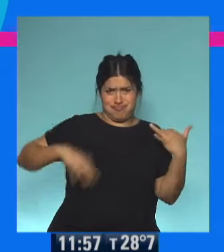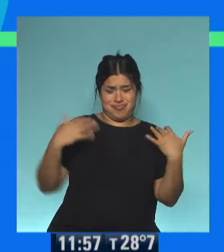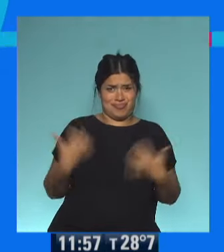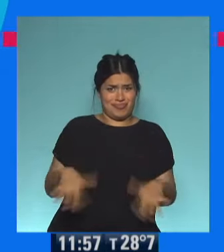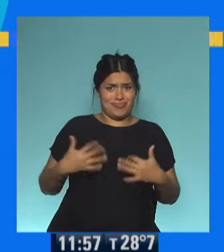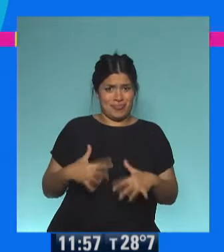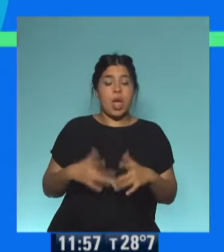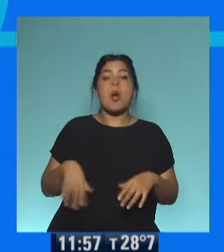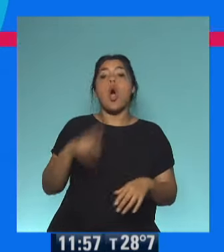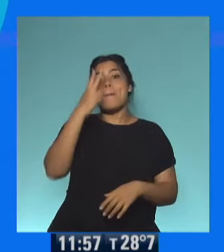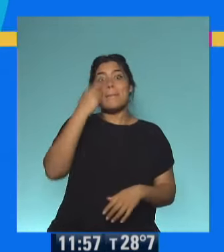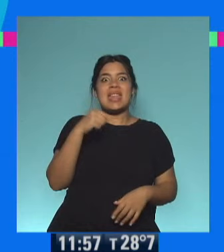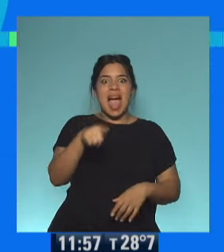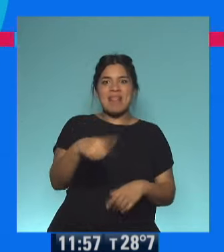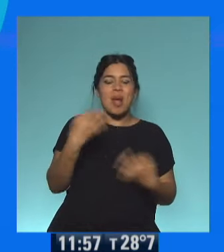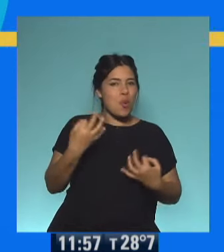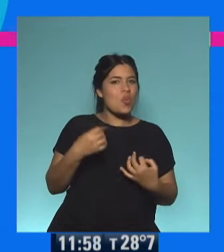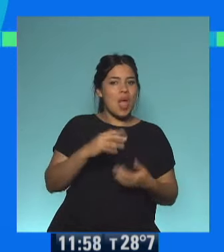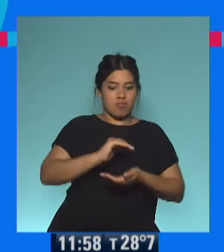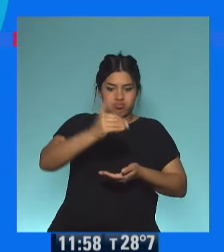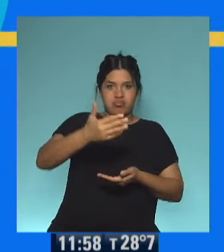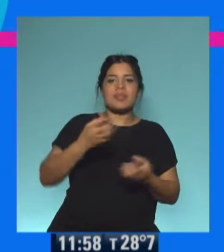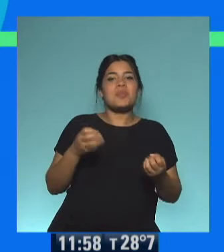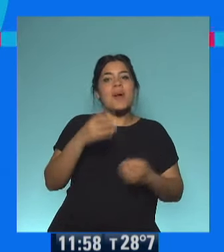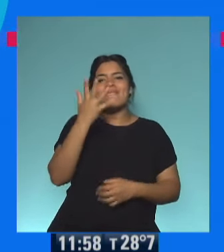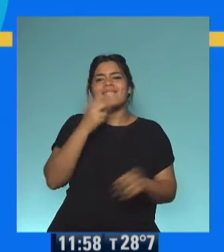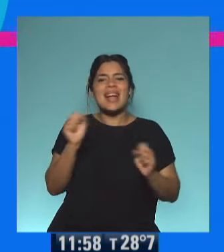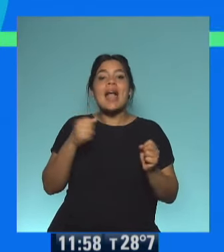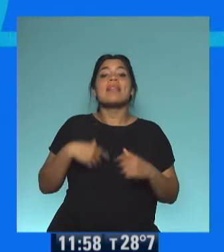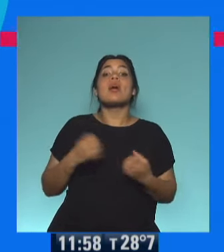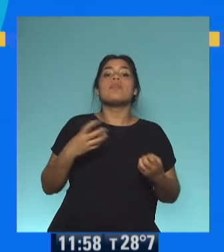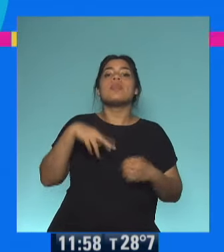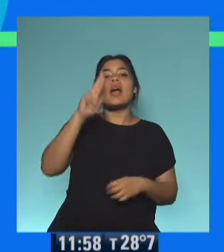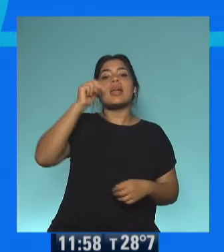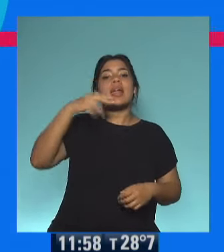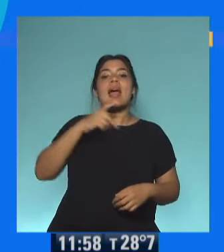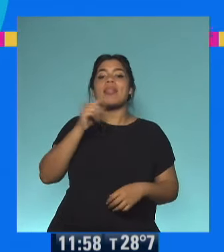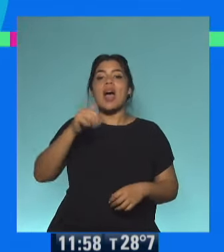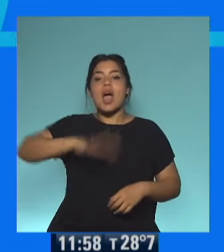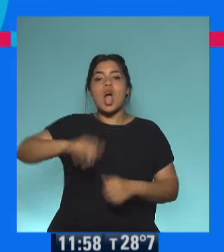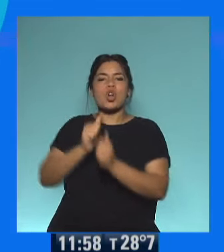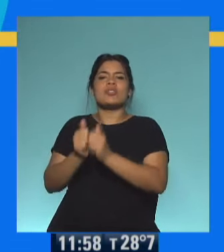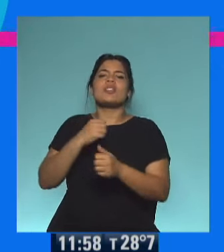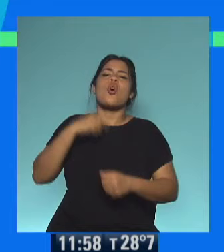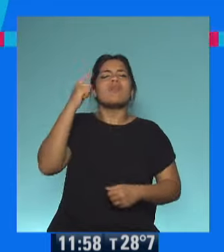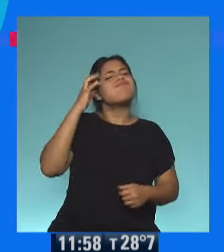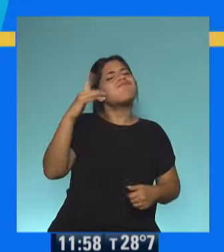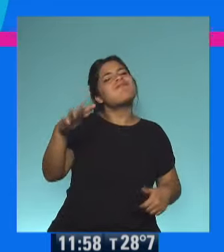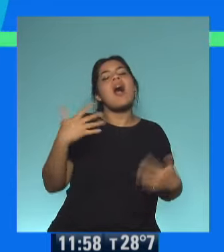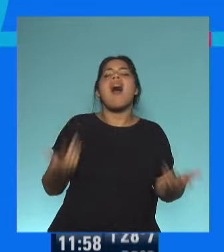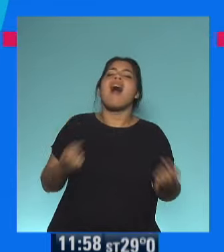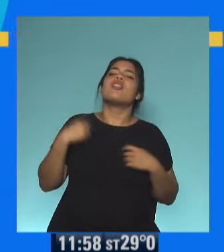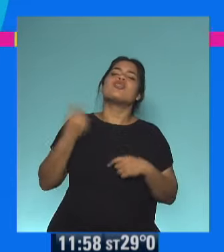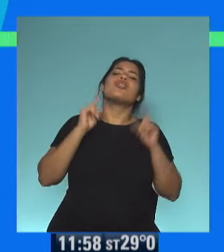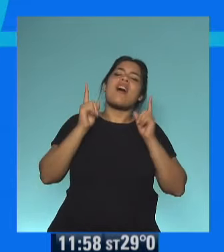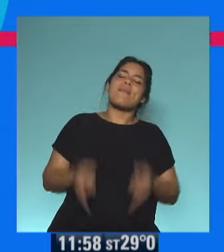Como pirata ahí de los Qué secretos. Bueno. Me encanta, muy bueno, Juli. Y acá Renata de Rosario, los extrañé mucho. ¡Ay, nosotros te extrañamos a